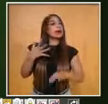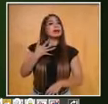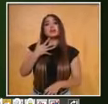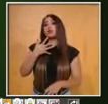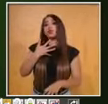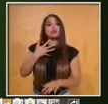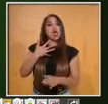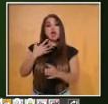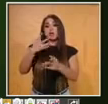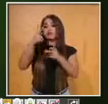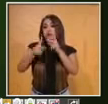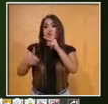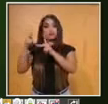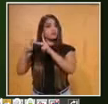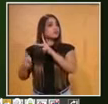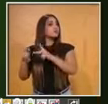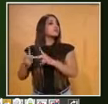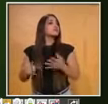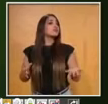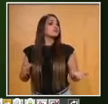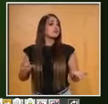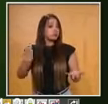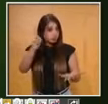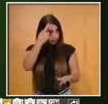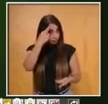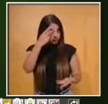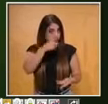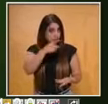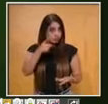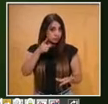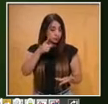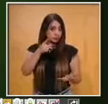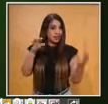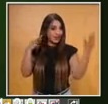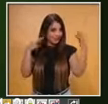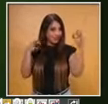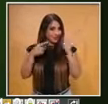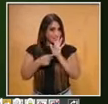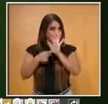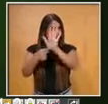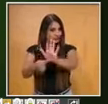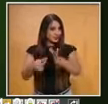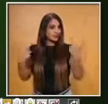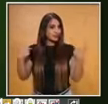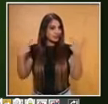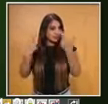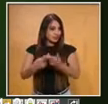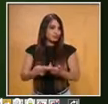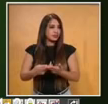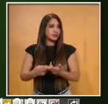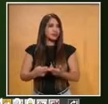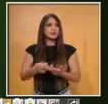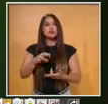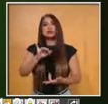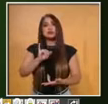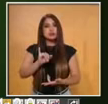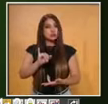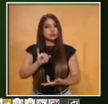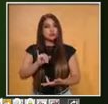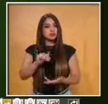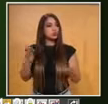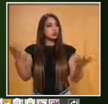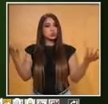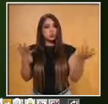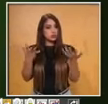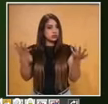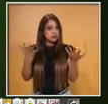partes? ¿Recuerdas de qué color era la hoja que te presentó la maestra en un inicio a la cual no le realizó